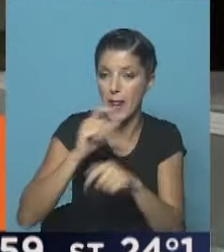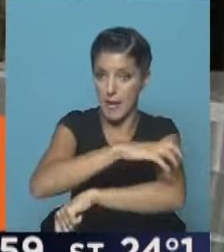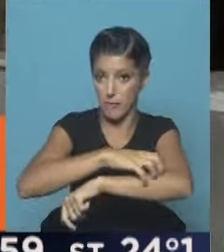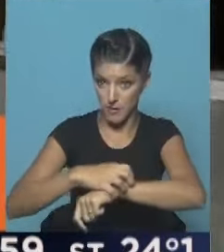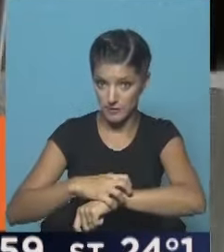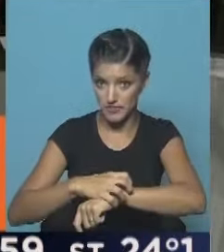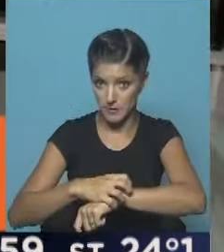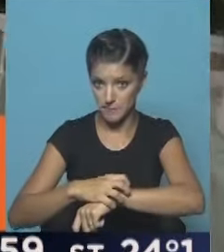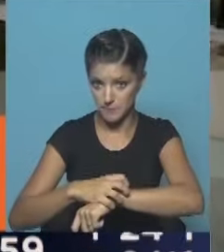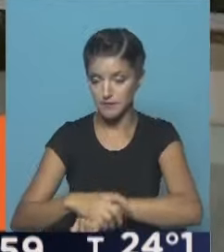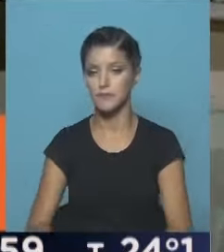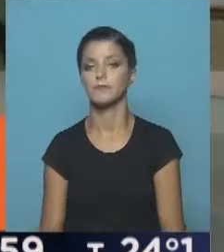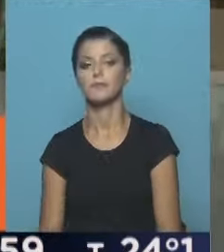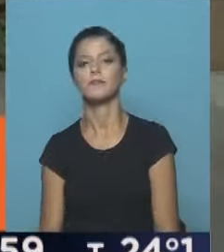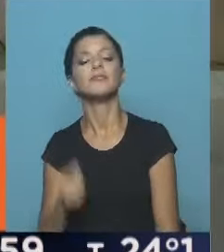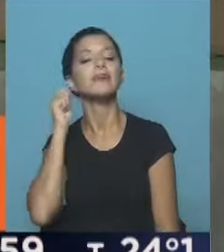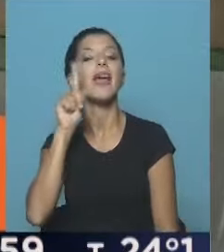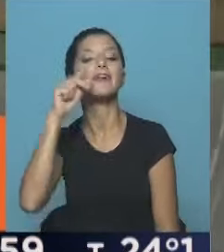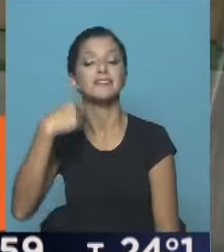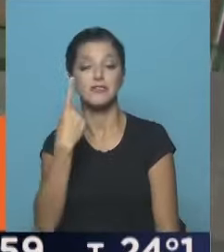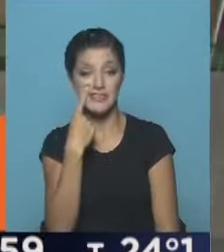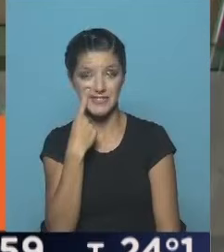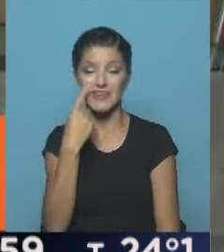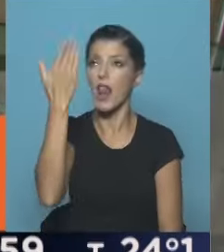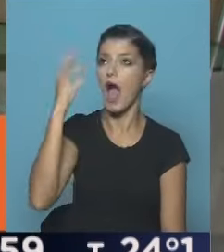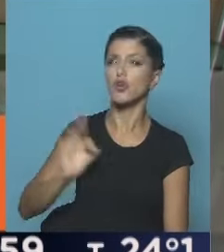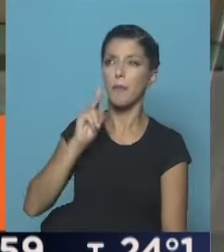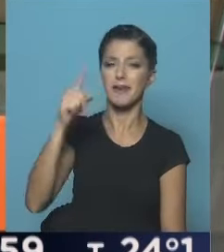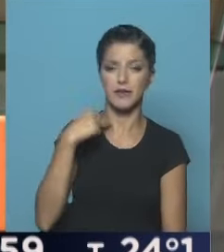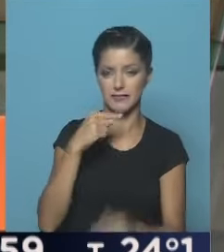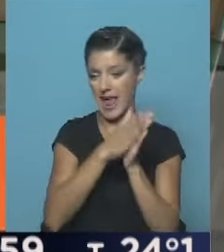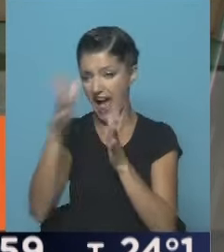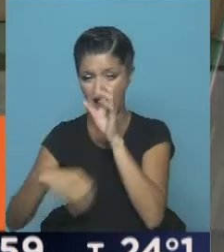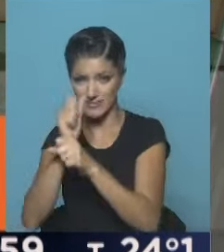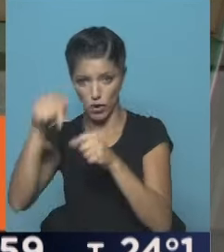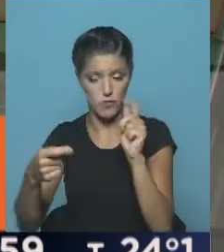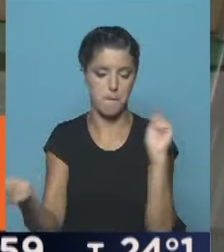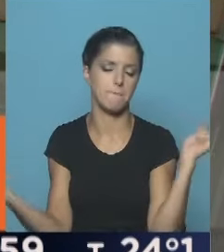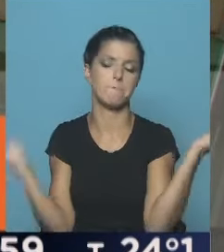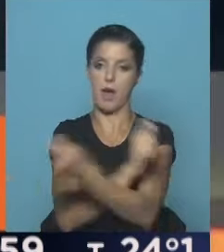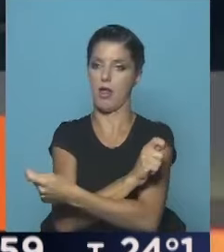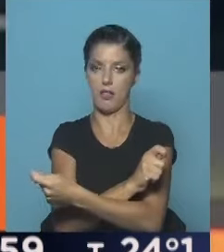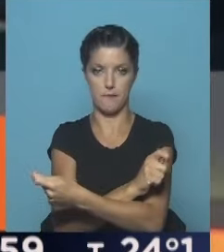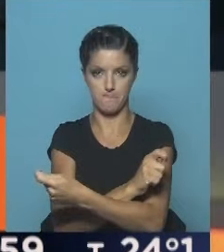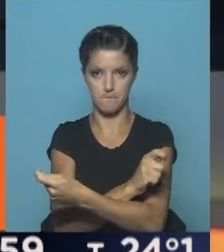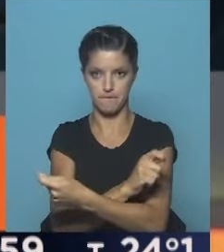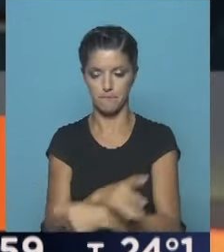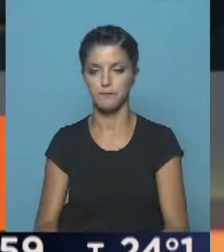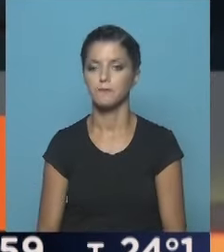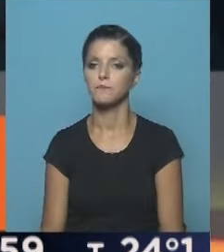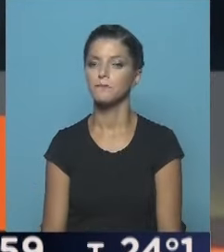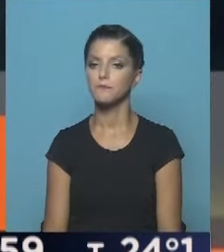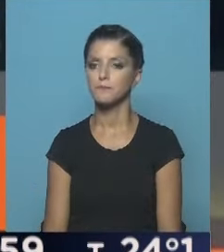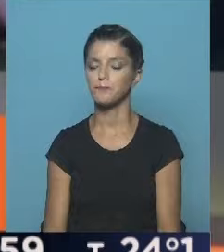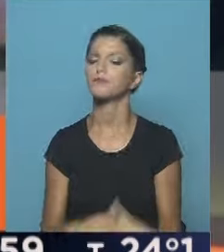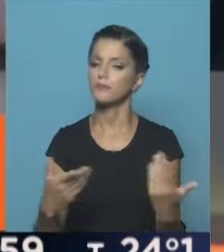Gini cambió significativamente. Del 2013 para acá, eso se ha revertido totalmente. Y cuando nosotros empezamos a señalar, inclusive